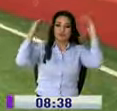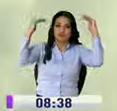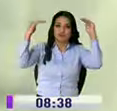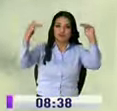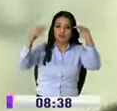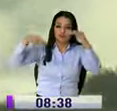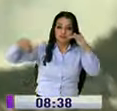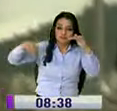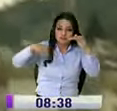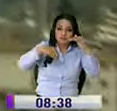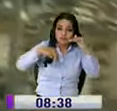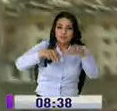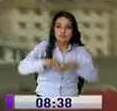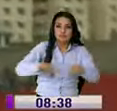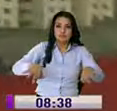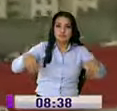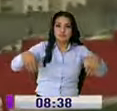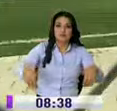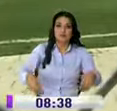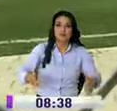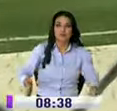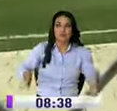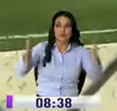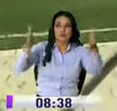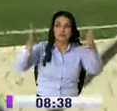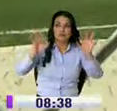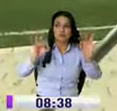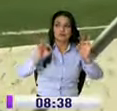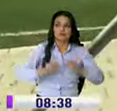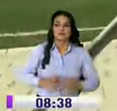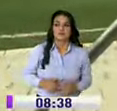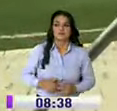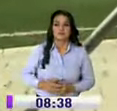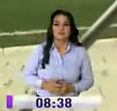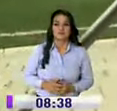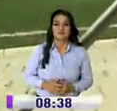ingreso principal, drenajes y muros, informó Priscila Cadena.